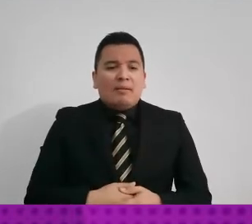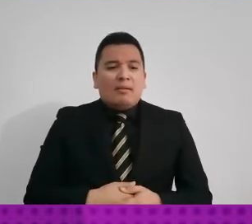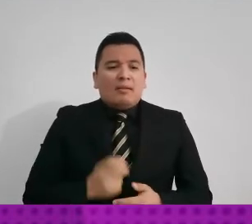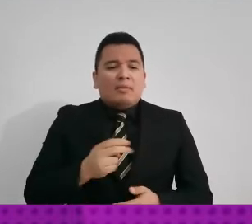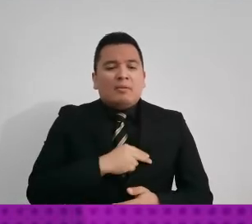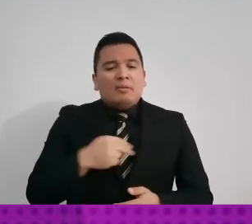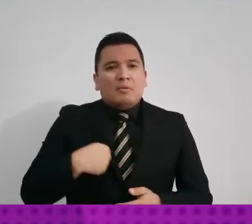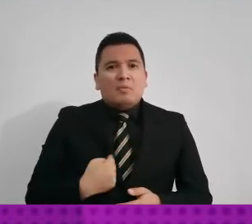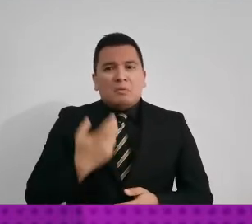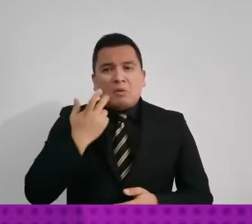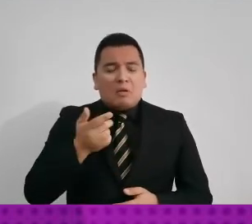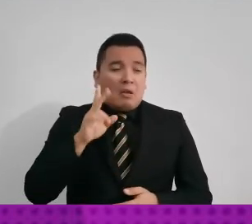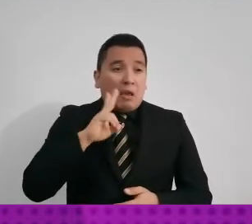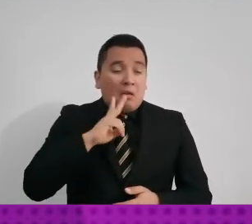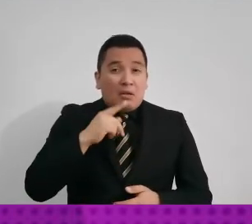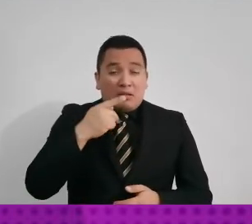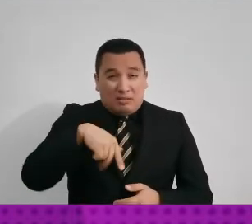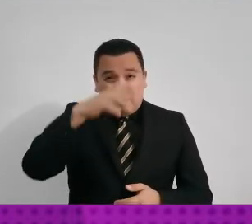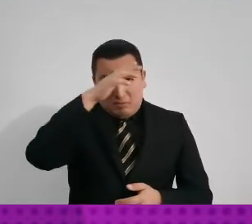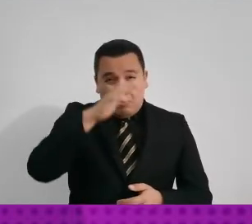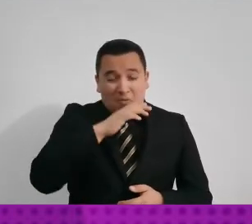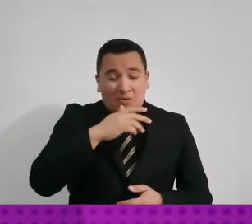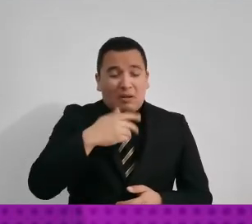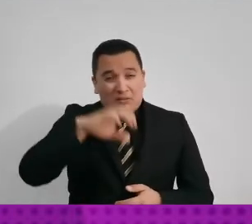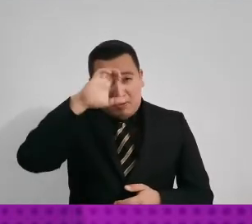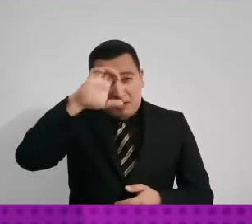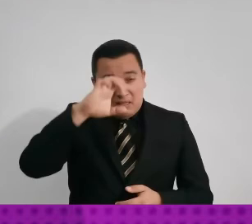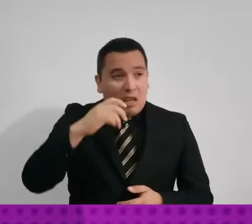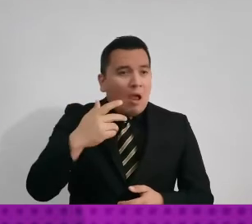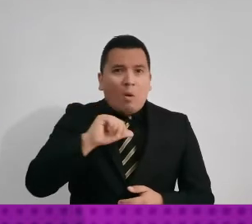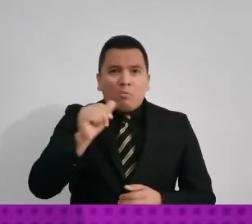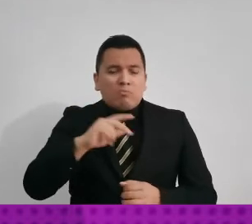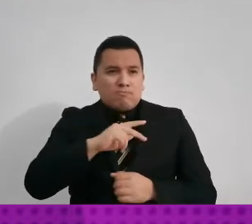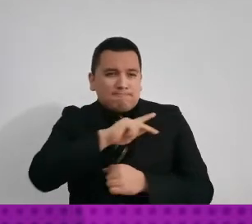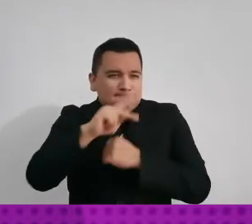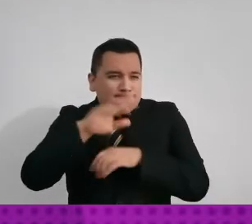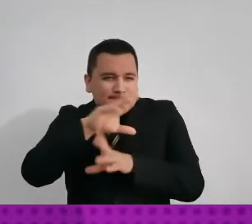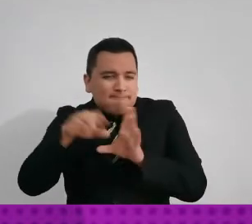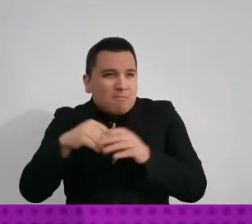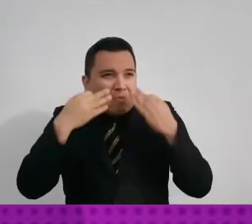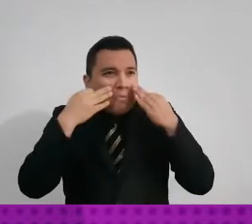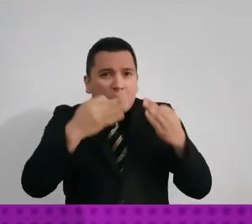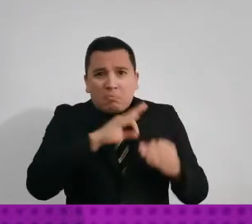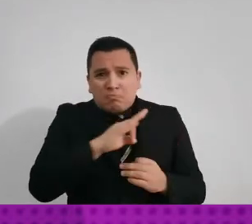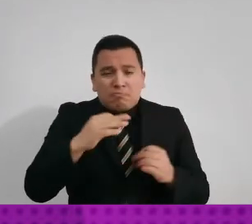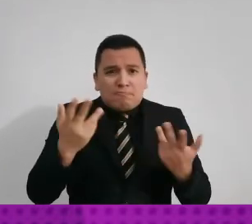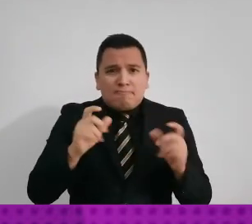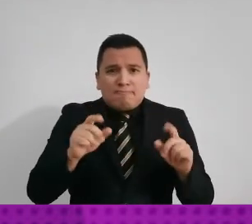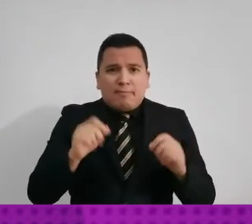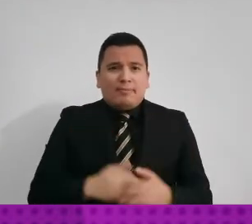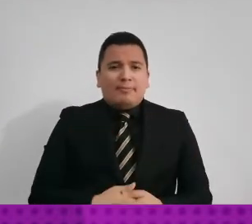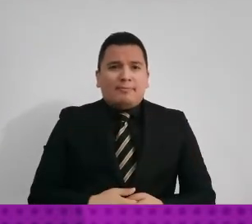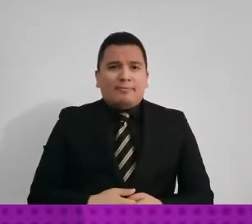razones. Esperemos que la experiencia que tuvo Coahuila sirva para todo el país, que todos los estados pues